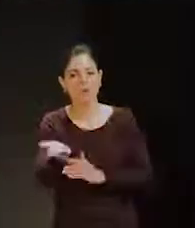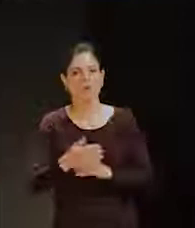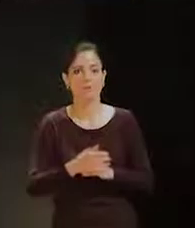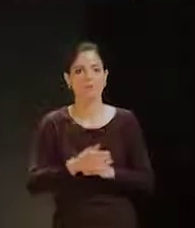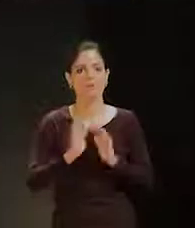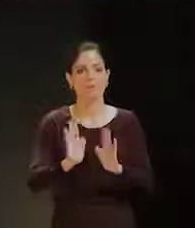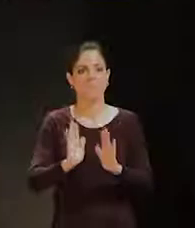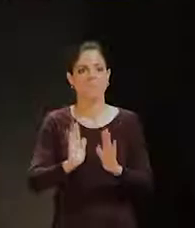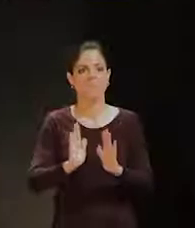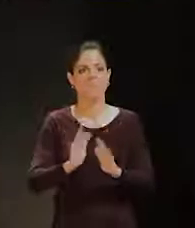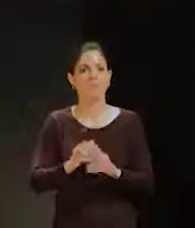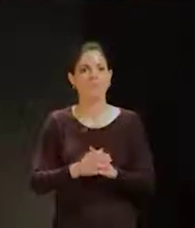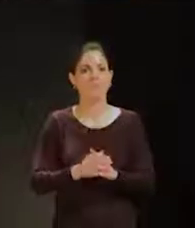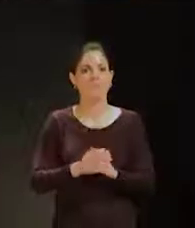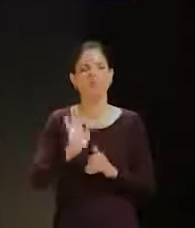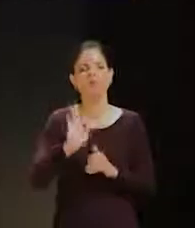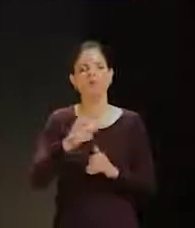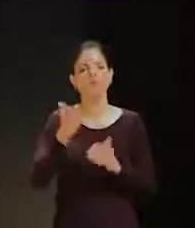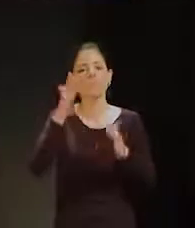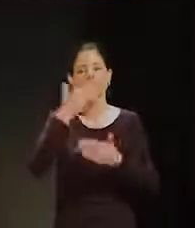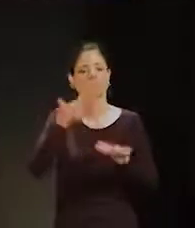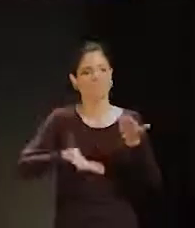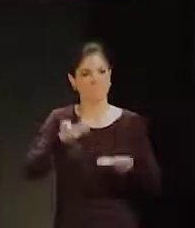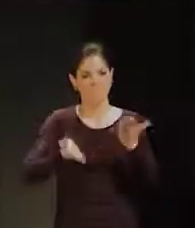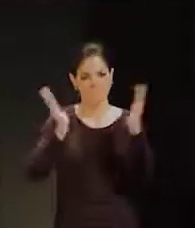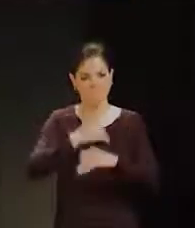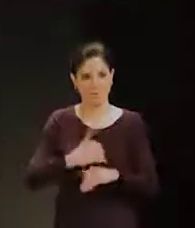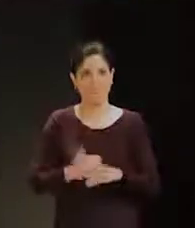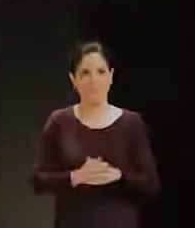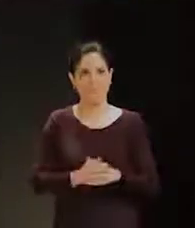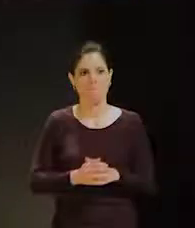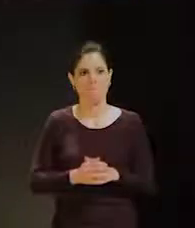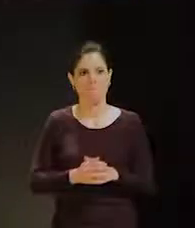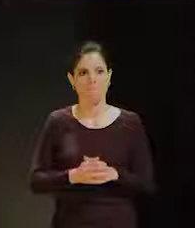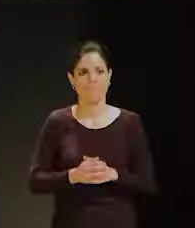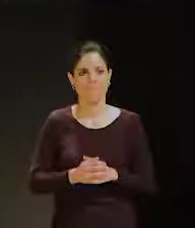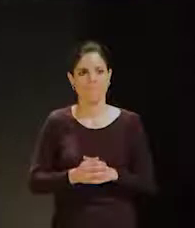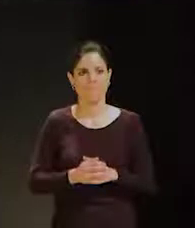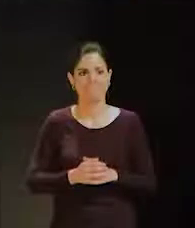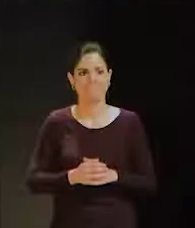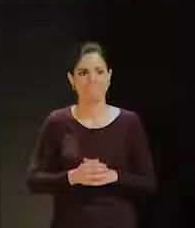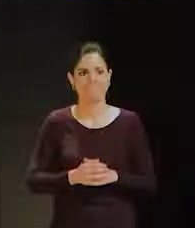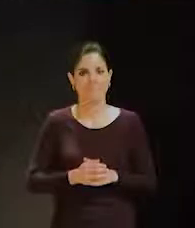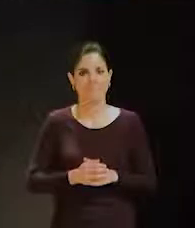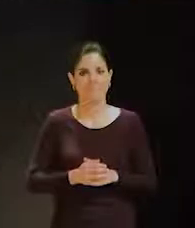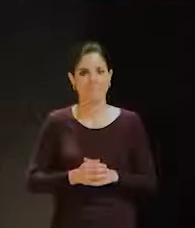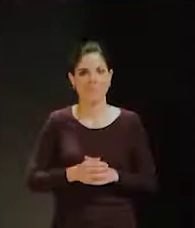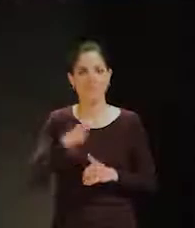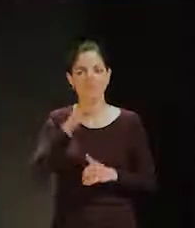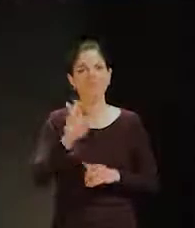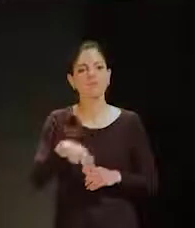mejor mató, yo no lo justifico, pero mató porque